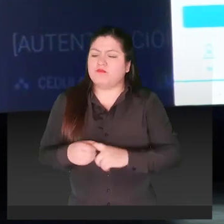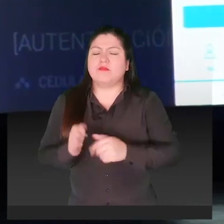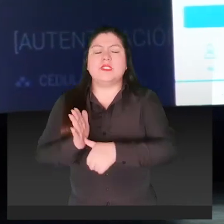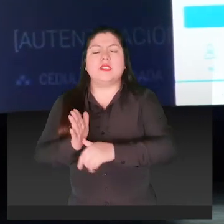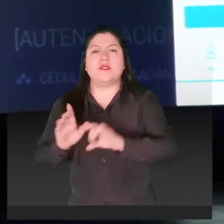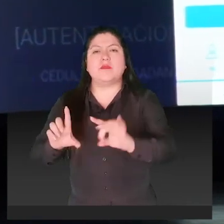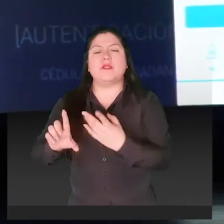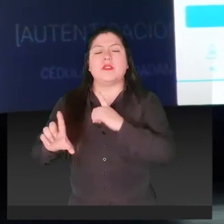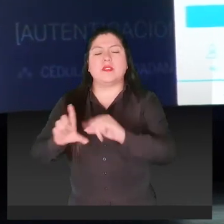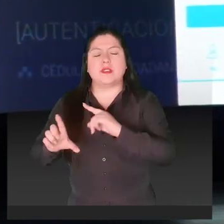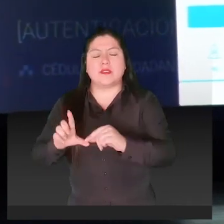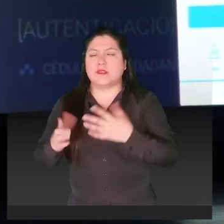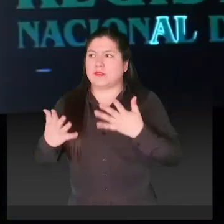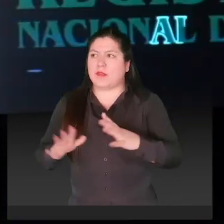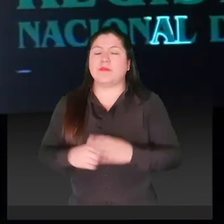los colombianos.